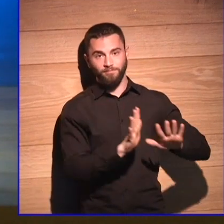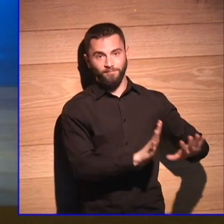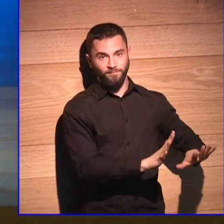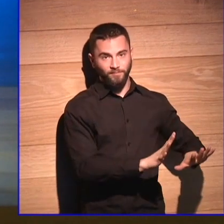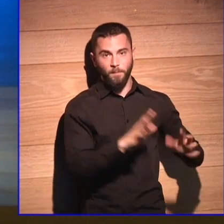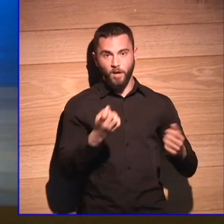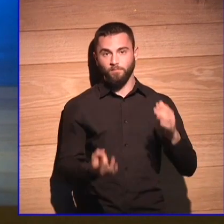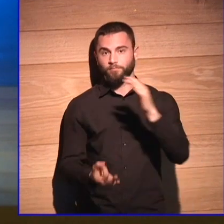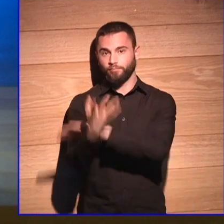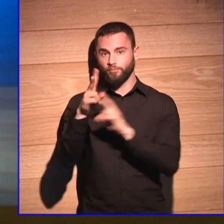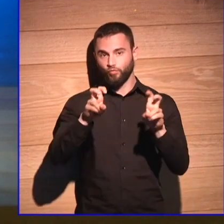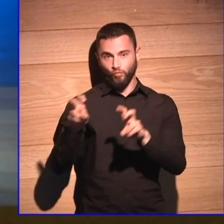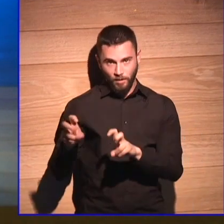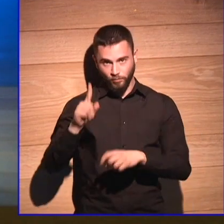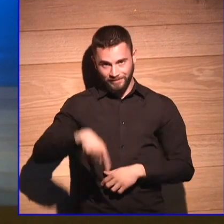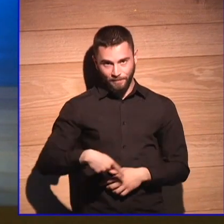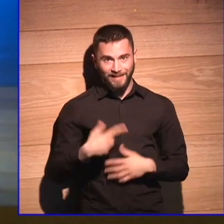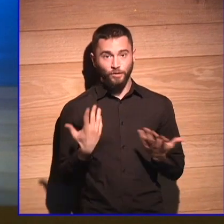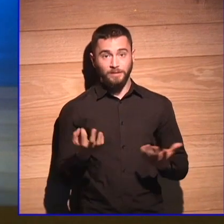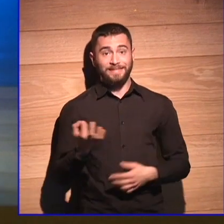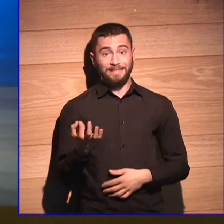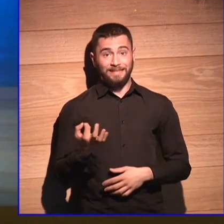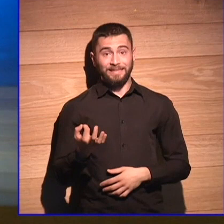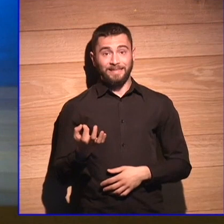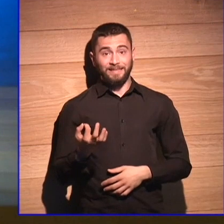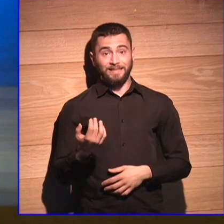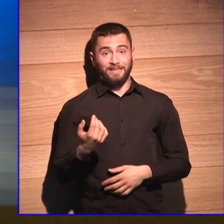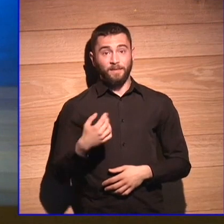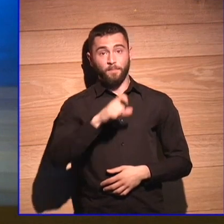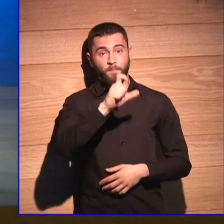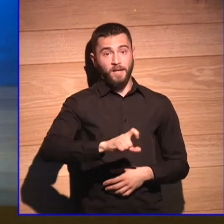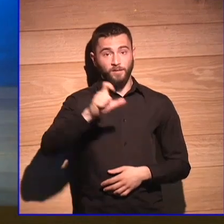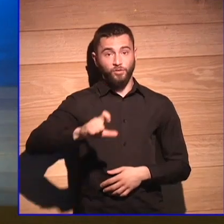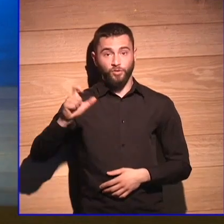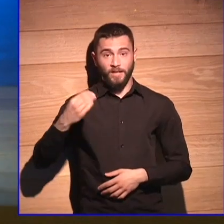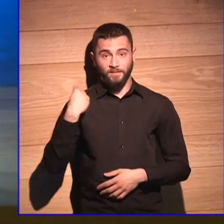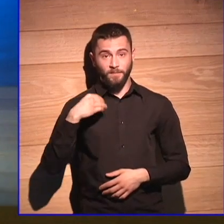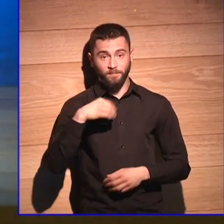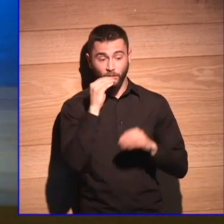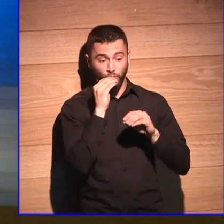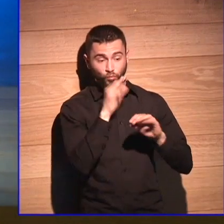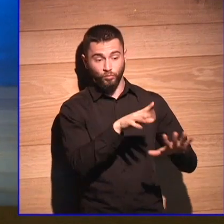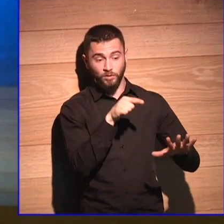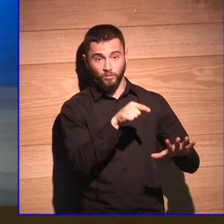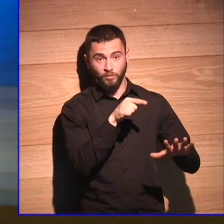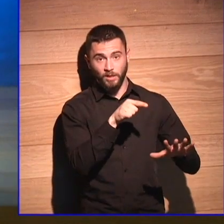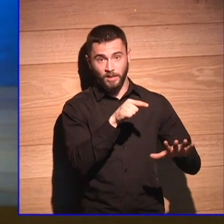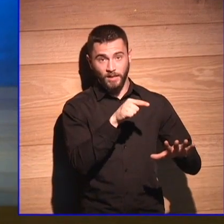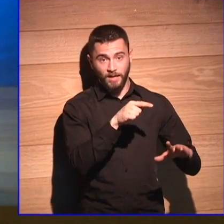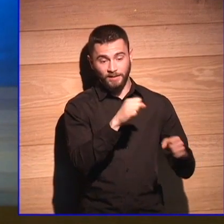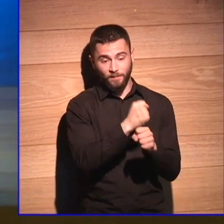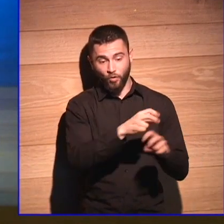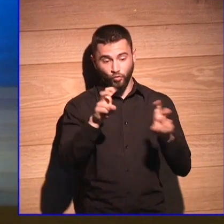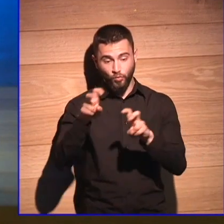se crean de nuevos también. Lo que pasa es que, claro, no las mismas personas muchas veces que son sustituidas son las que pueden optar a los nuevos